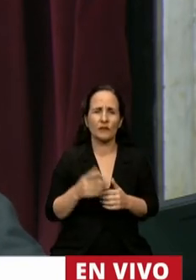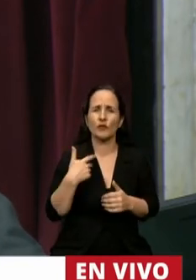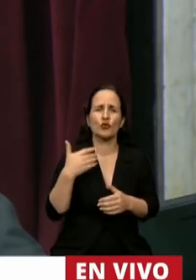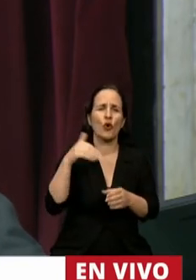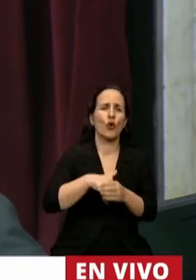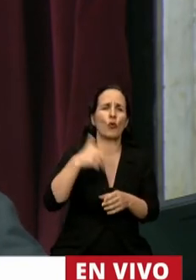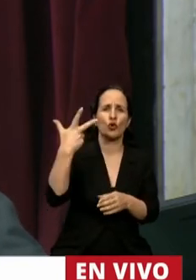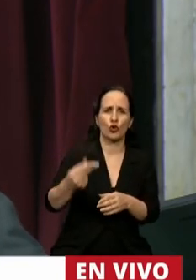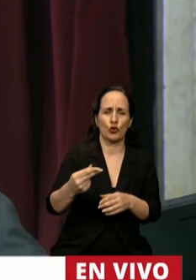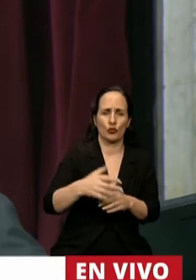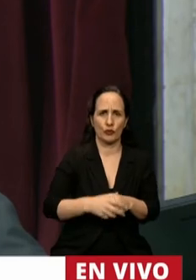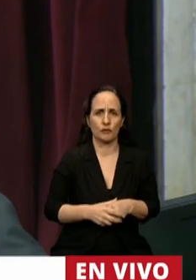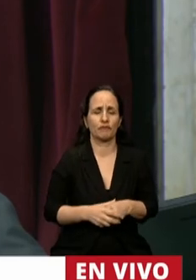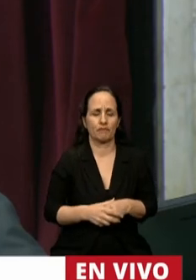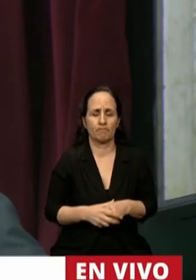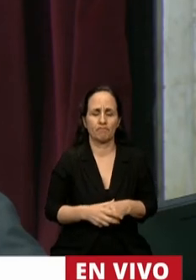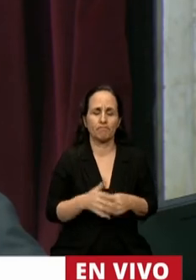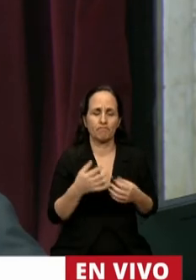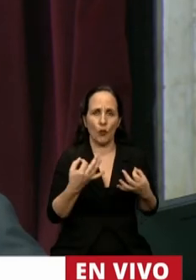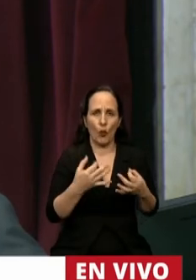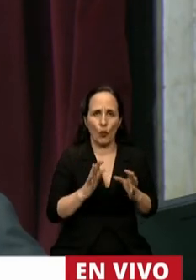negativo es mi voto, presidente. Bueno,